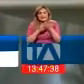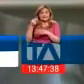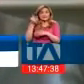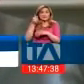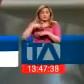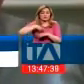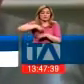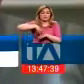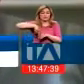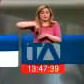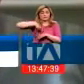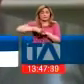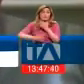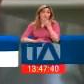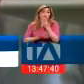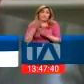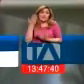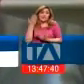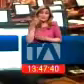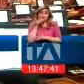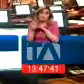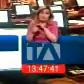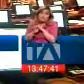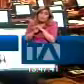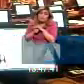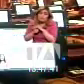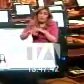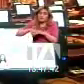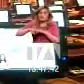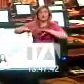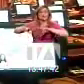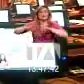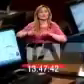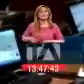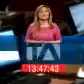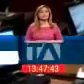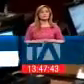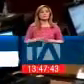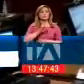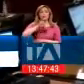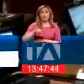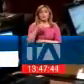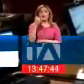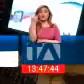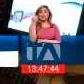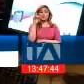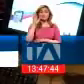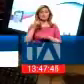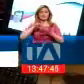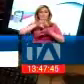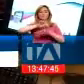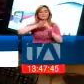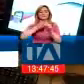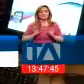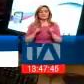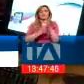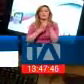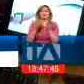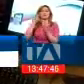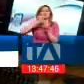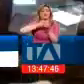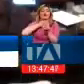pasa, facilita más el ocultamiento. Se espera, sin embargo, que este jueves la Asamblea retome el primer debate que fue suspendido